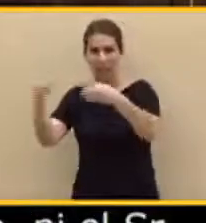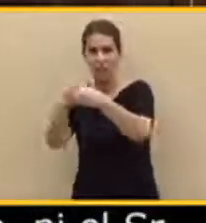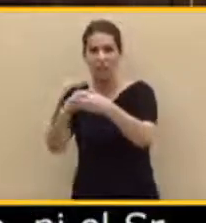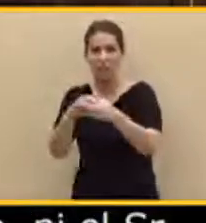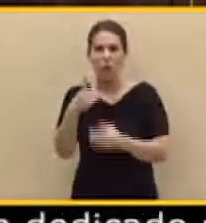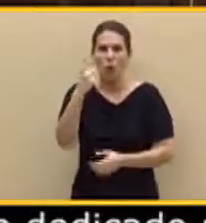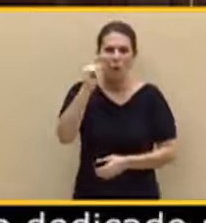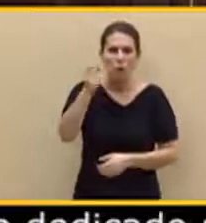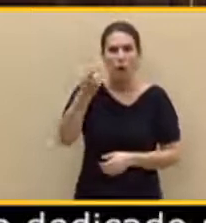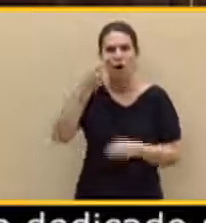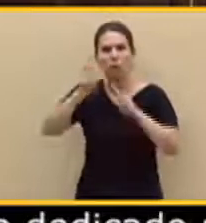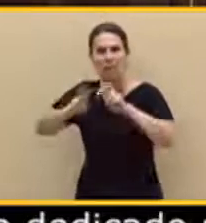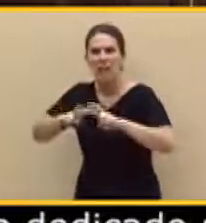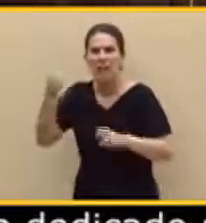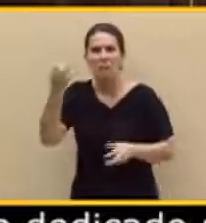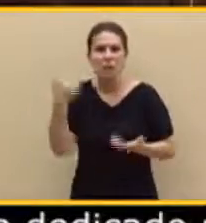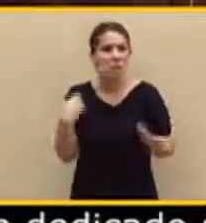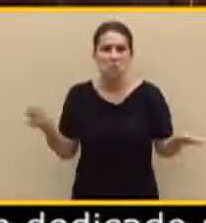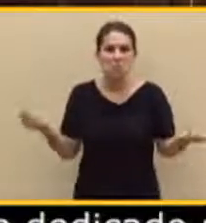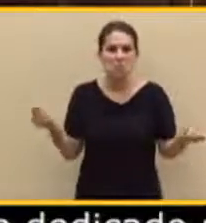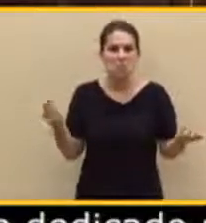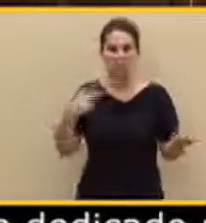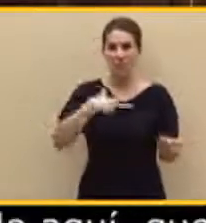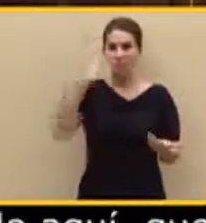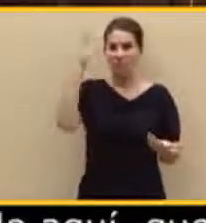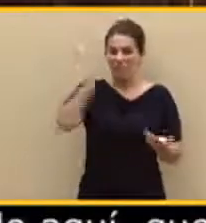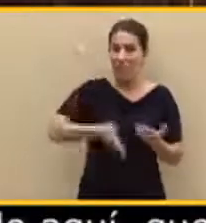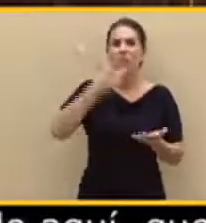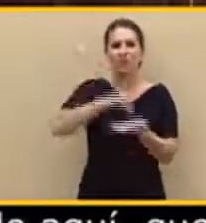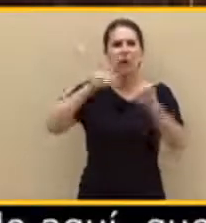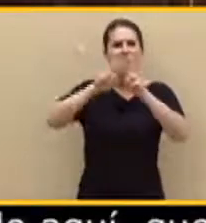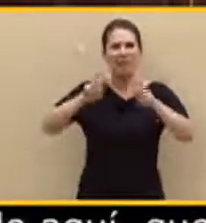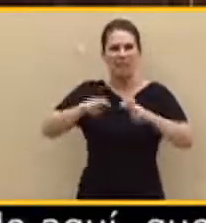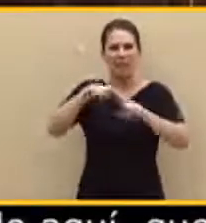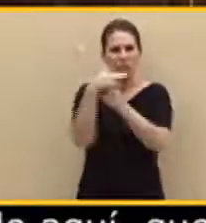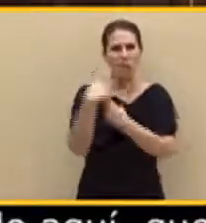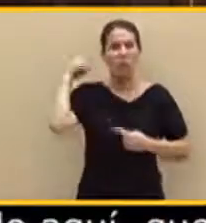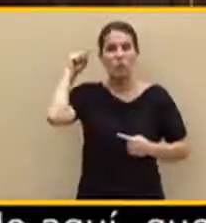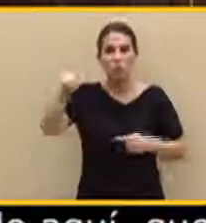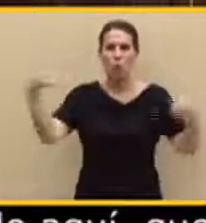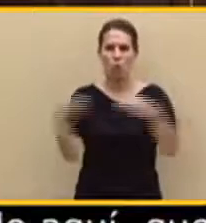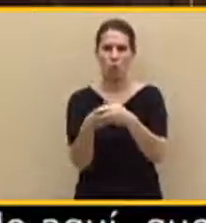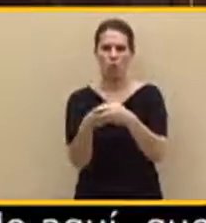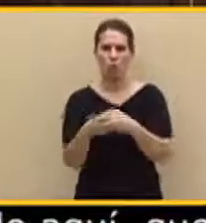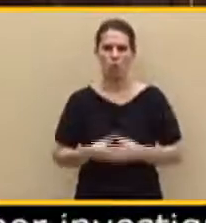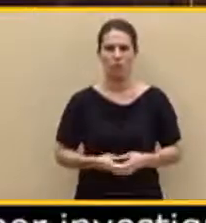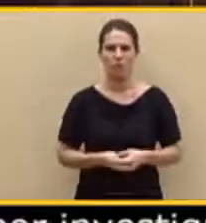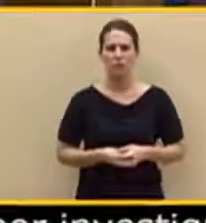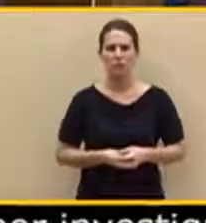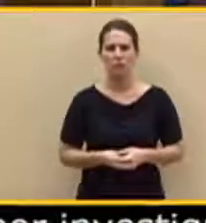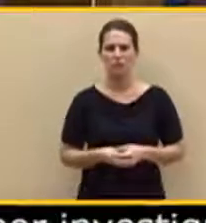pasando aquí, que los fiscales de nuestro país reciben presiones por investigar la corrupción de su partido, señorías del Partido Popular.